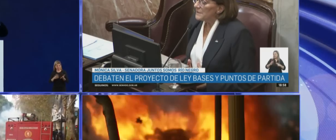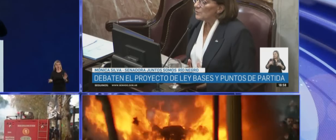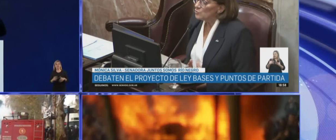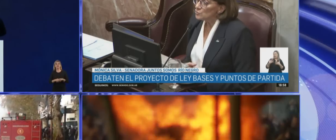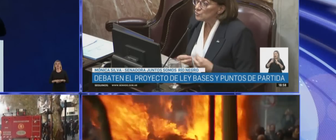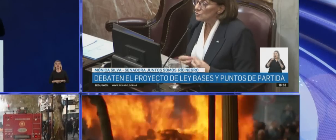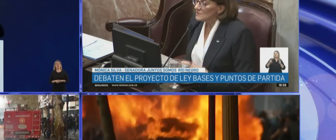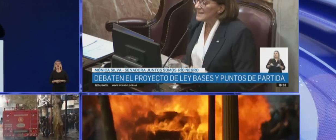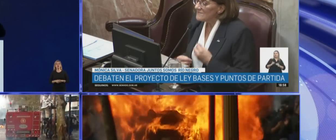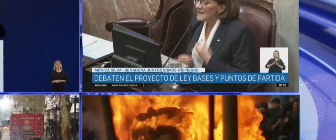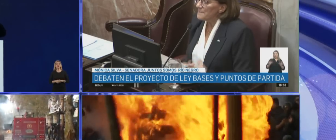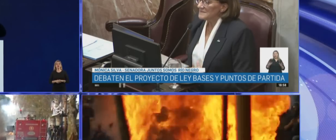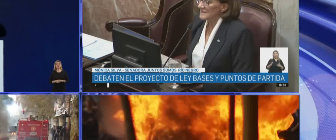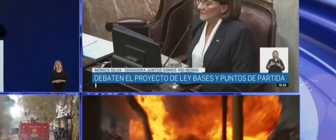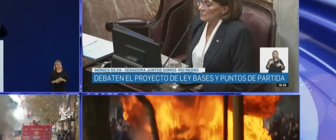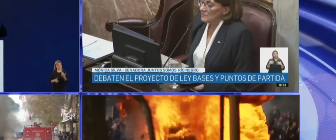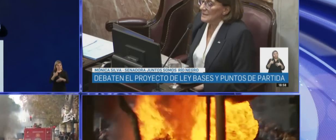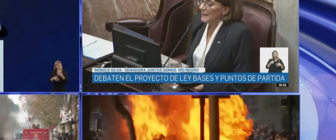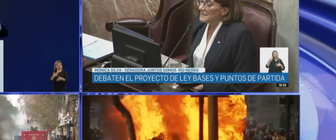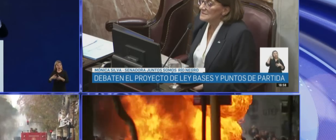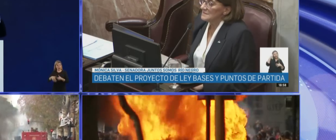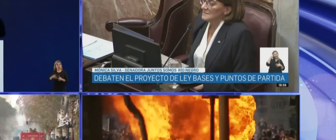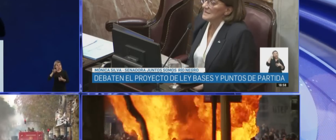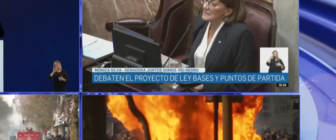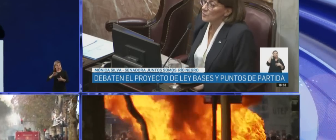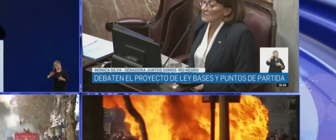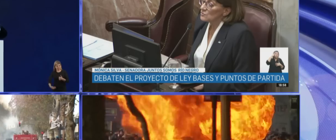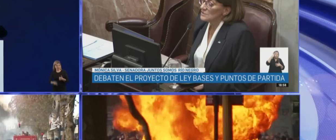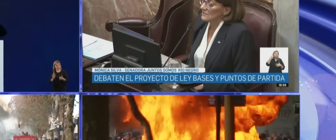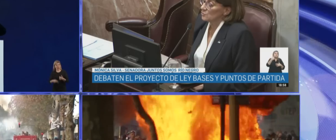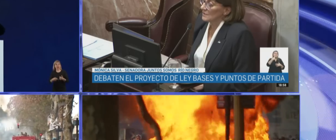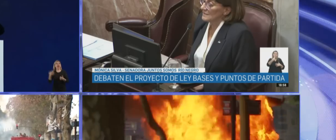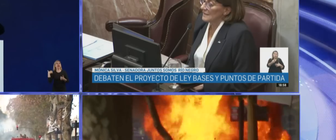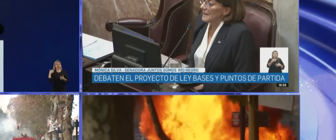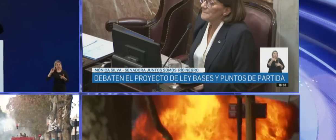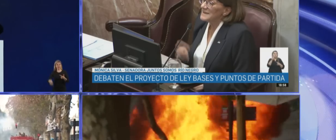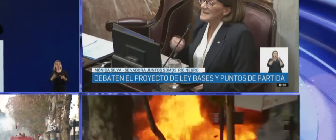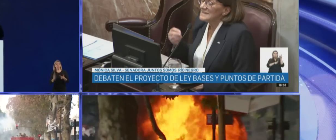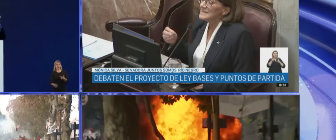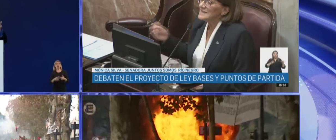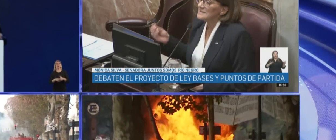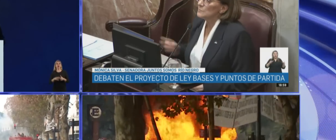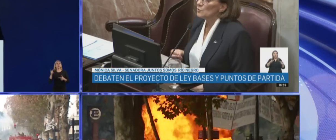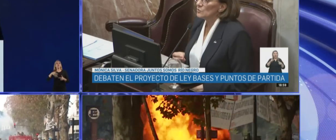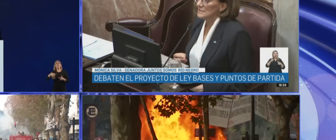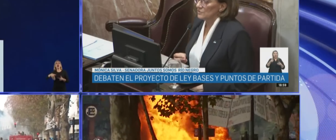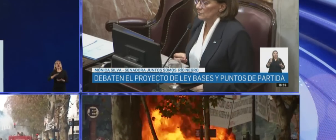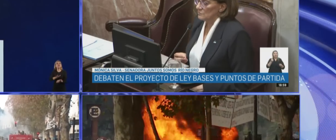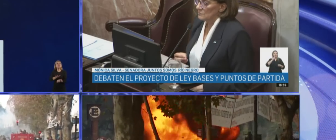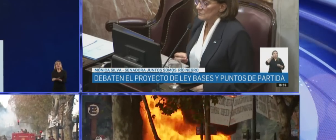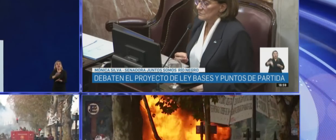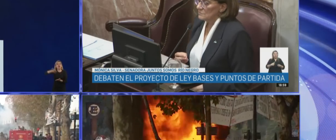estar batiendo a la núcleo, sino que también vamos a bater a la general. O sea, vamos a llevar aplastada la inflación.